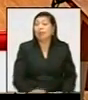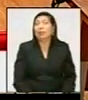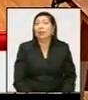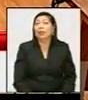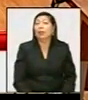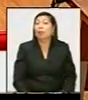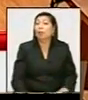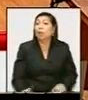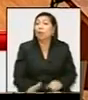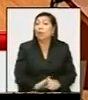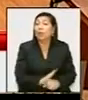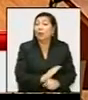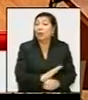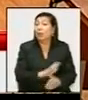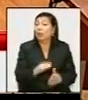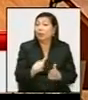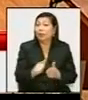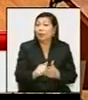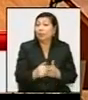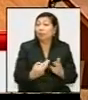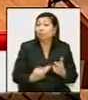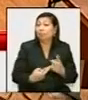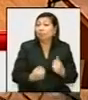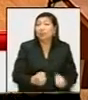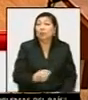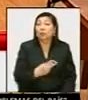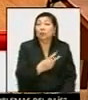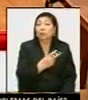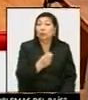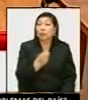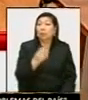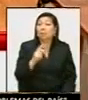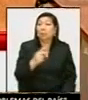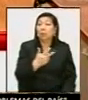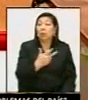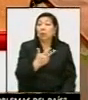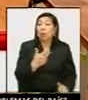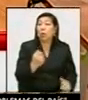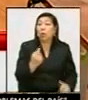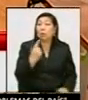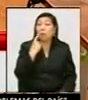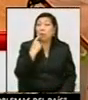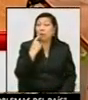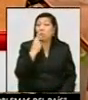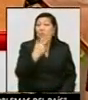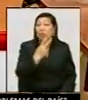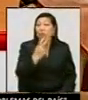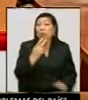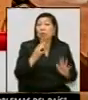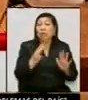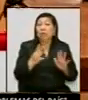Del total de desempleados se registra 201.300 hombres y